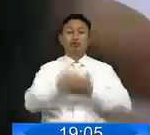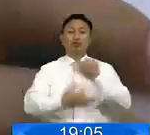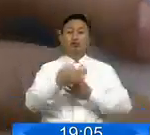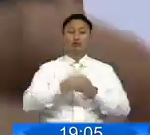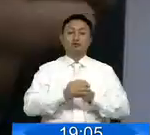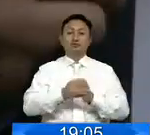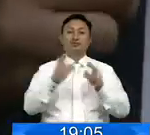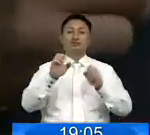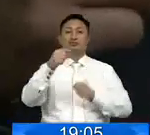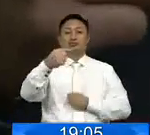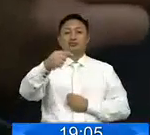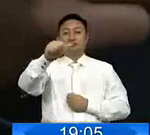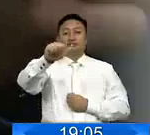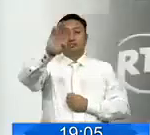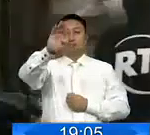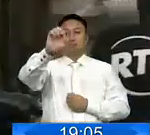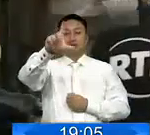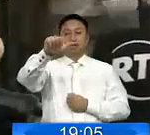caso Gabela.